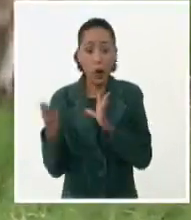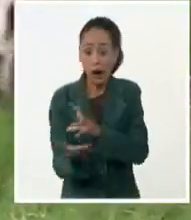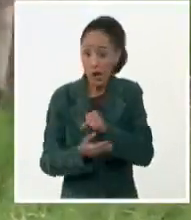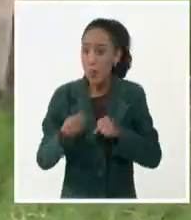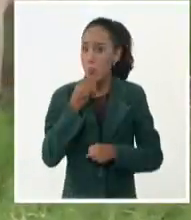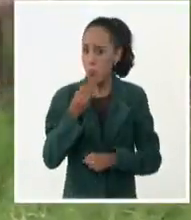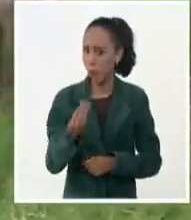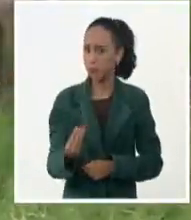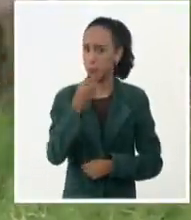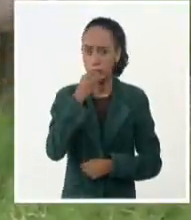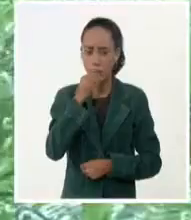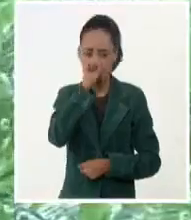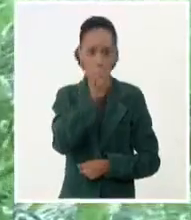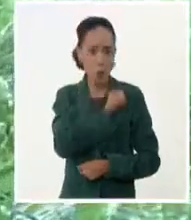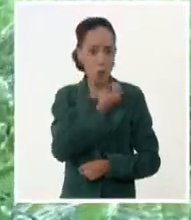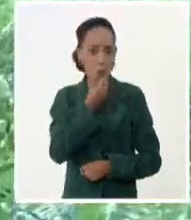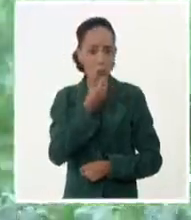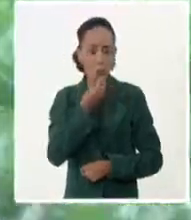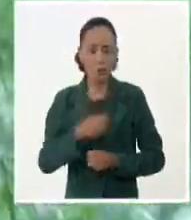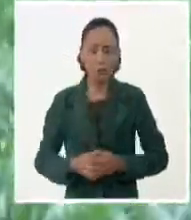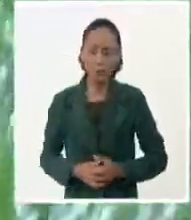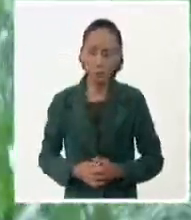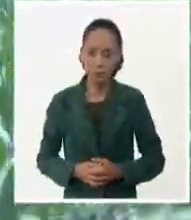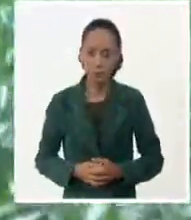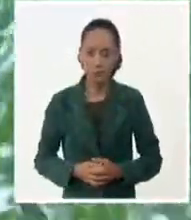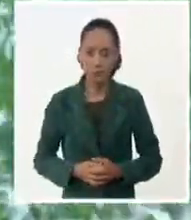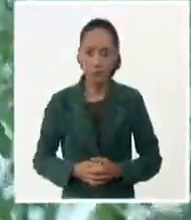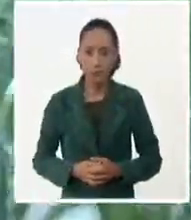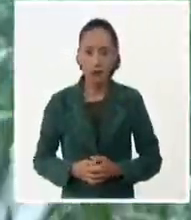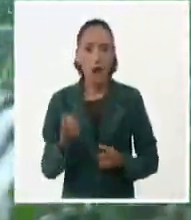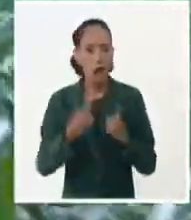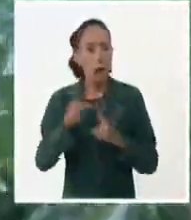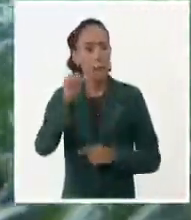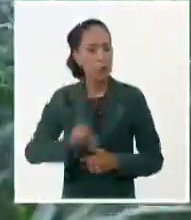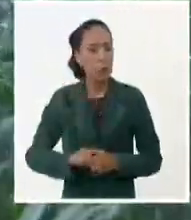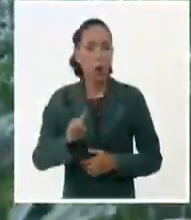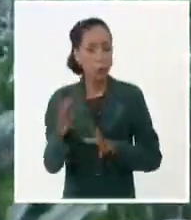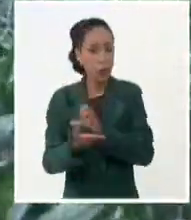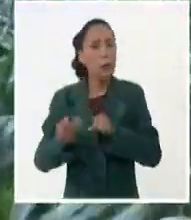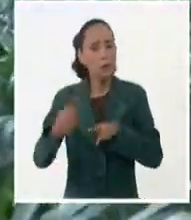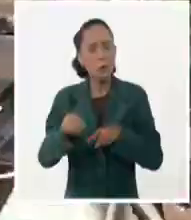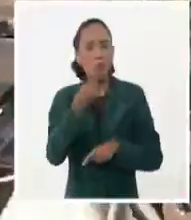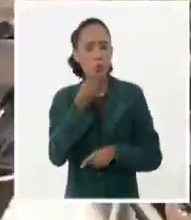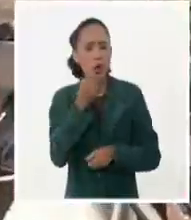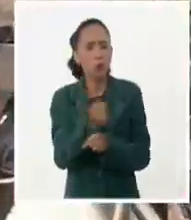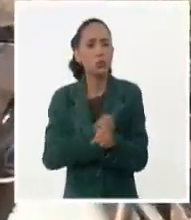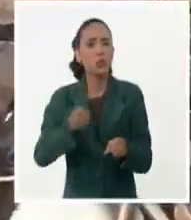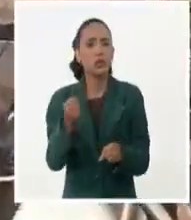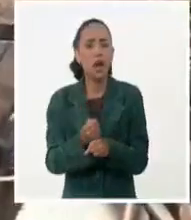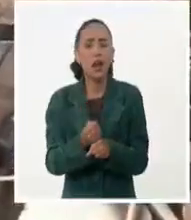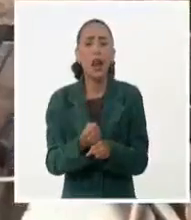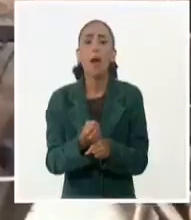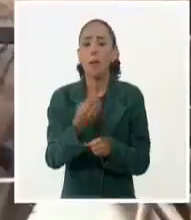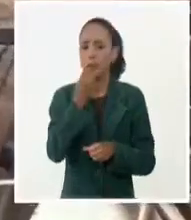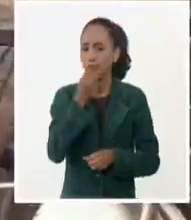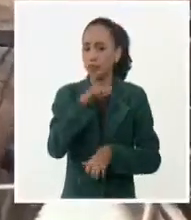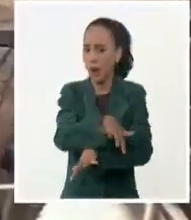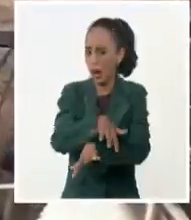a productores agropecuarios no cañeros que decidan sembrar la gramínea para alimentar su ganado y la vendan a los